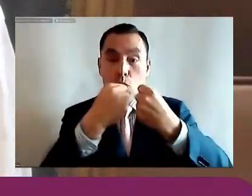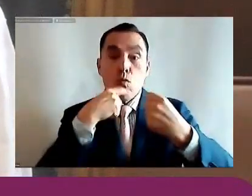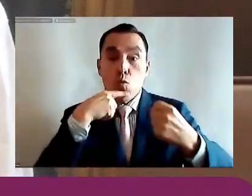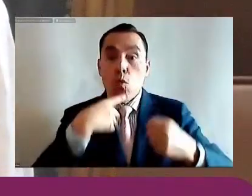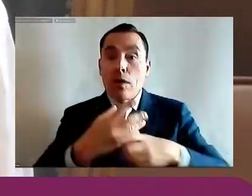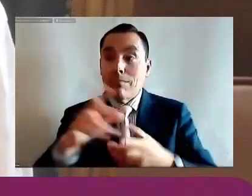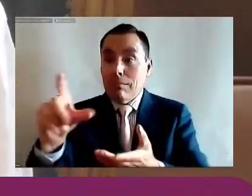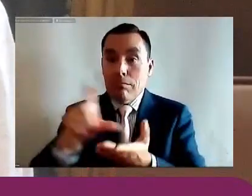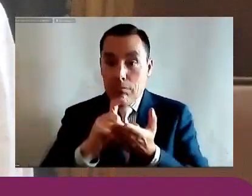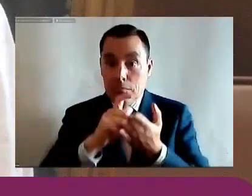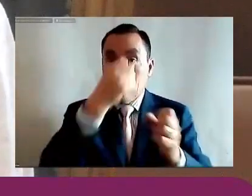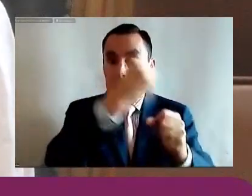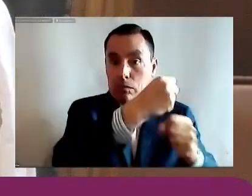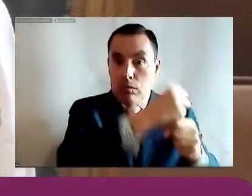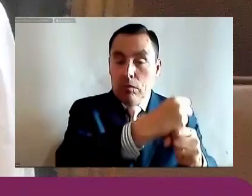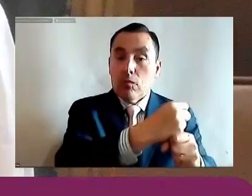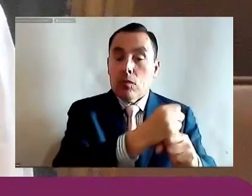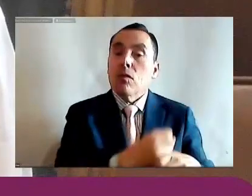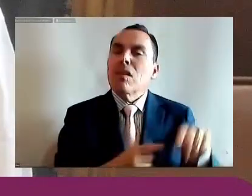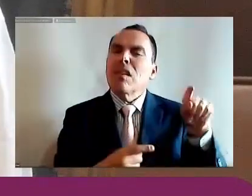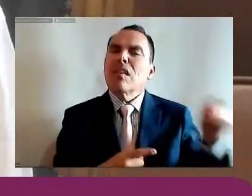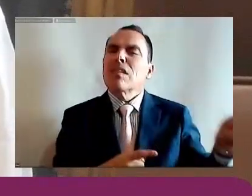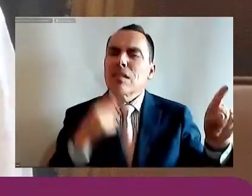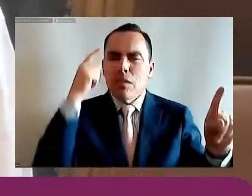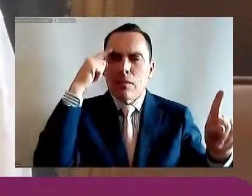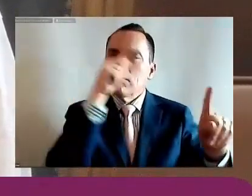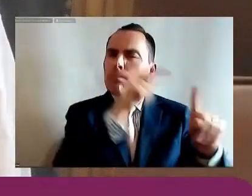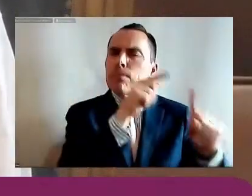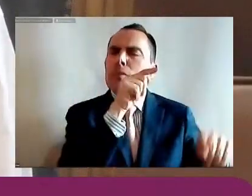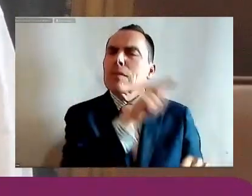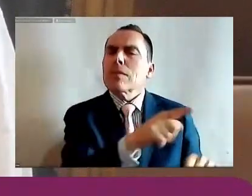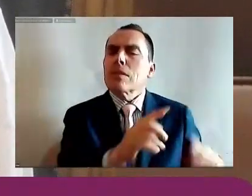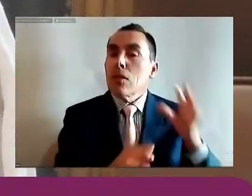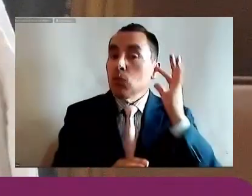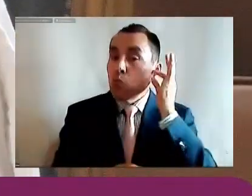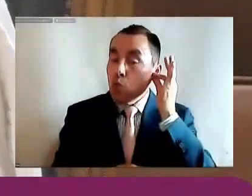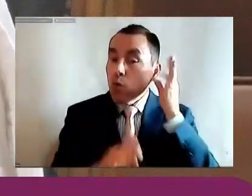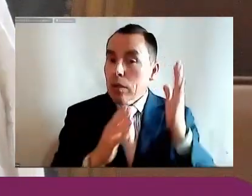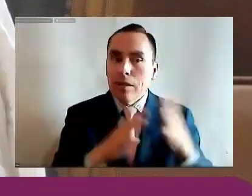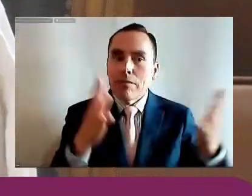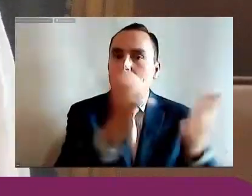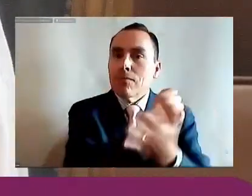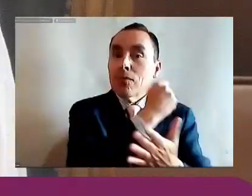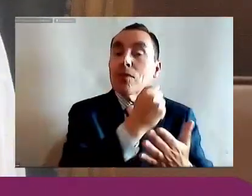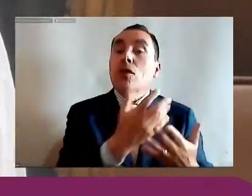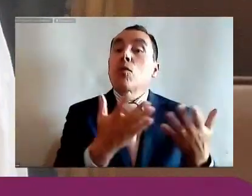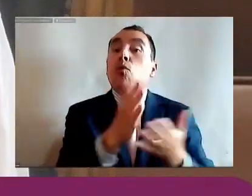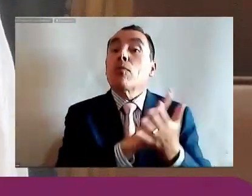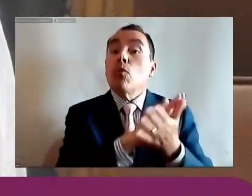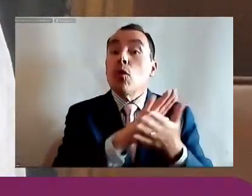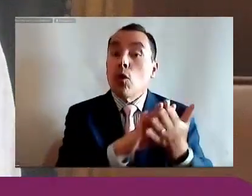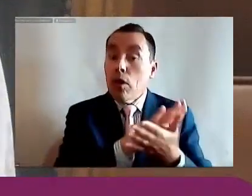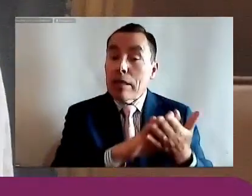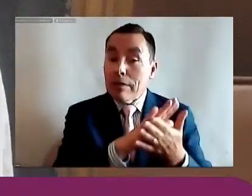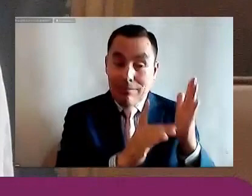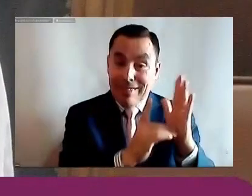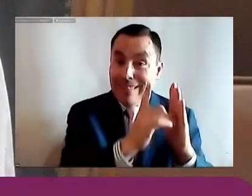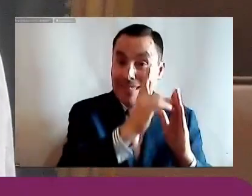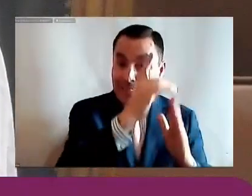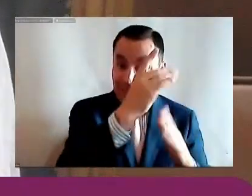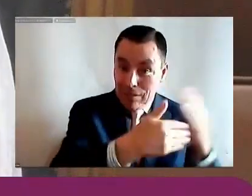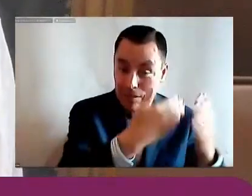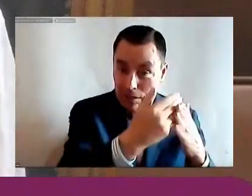Sin embargo, dicho propósito solo podrá ser alcanzado si en su desarrollo y evolución se incorpora